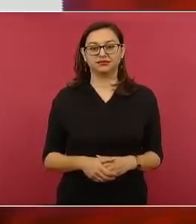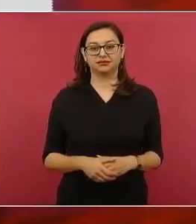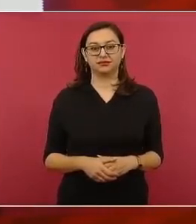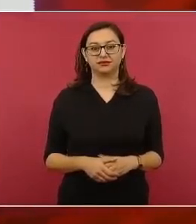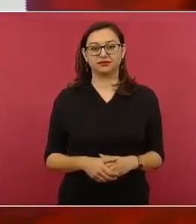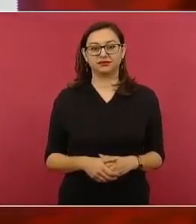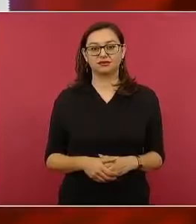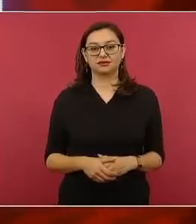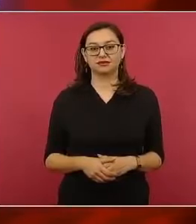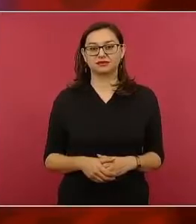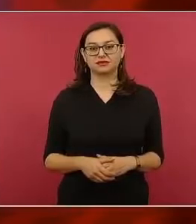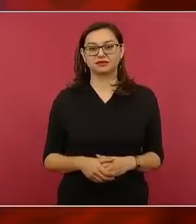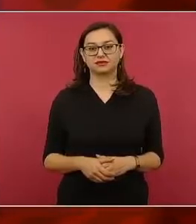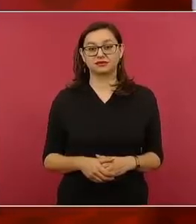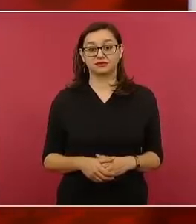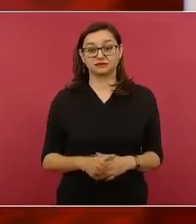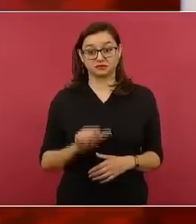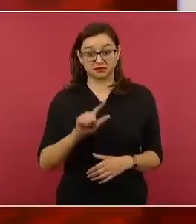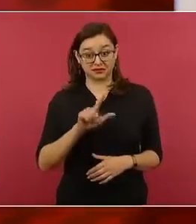¿Es Álvarez?